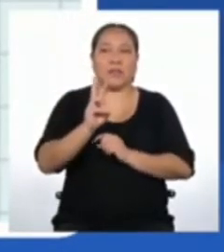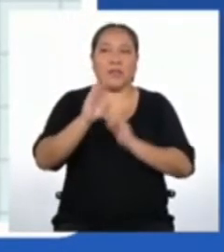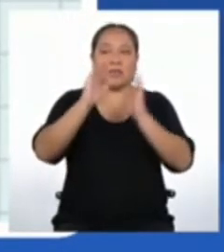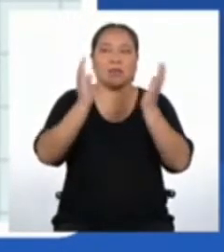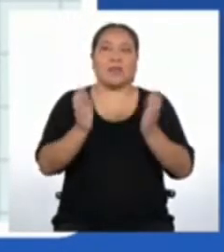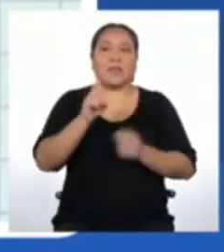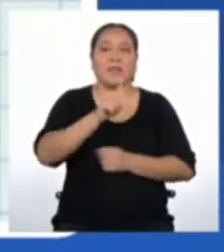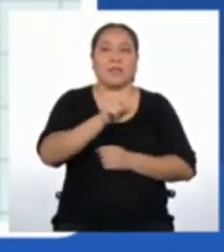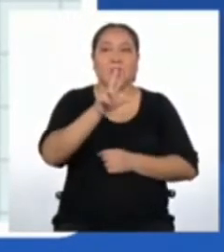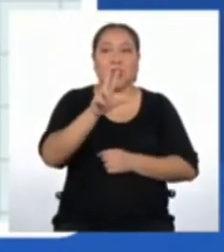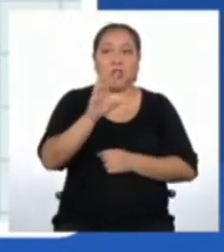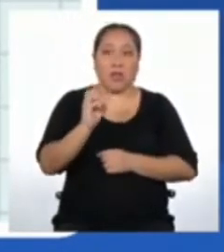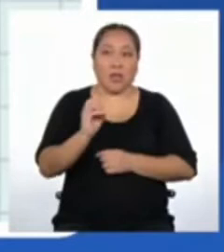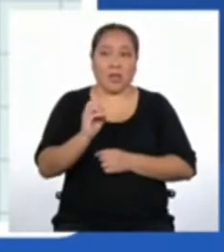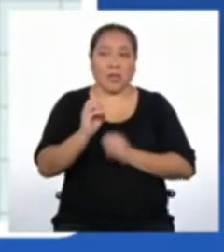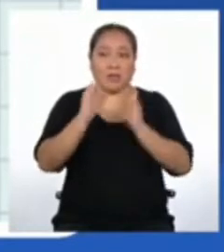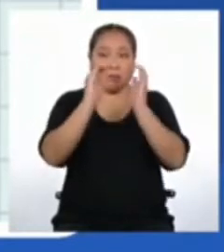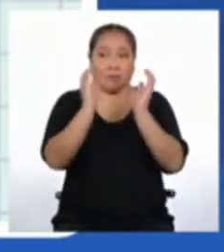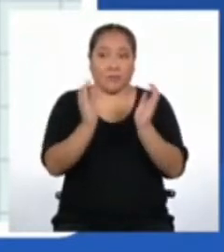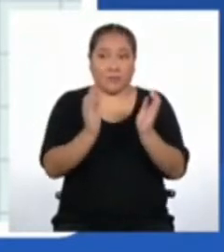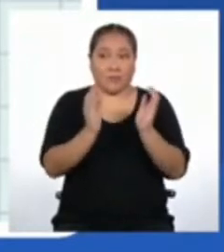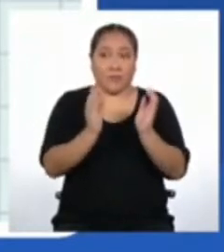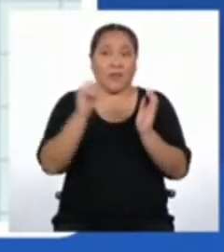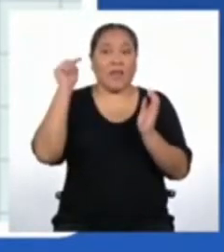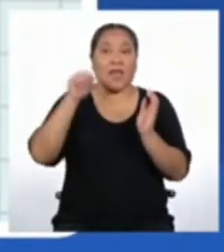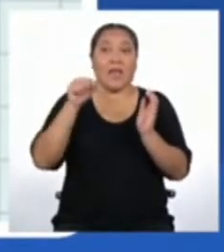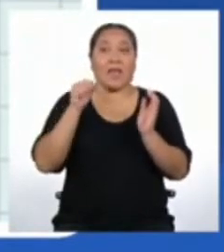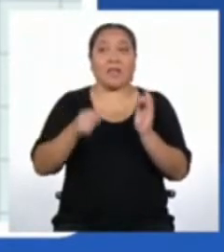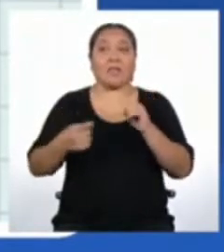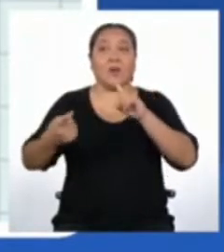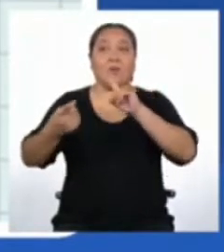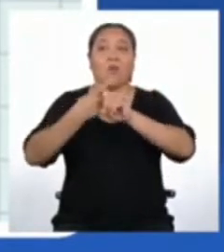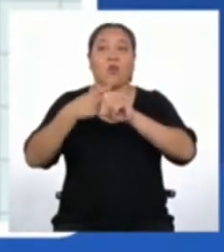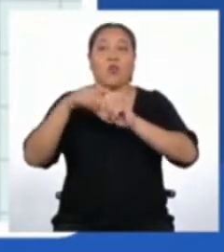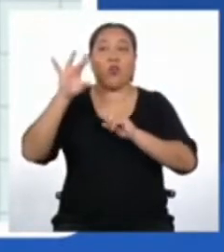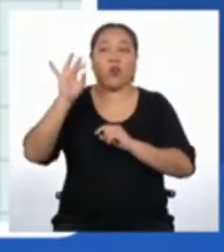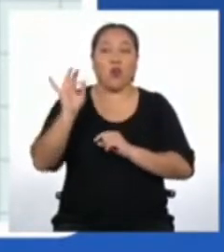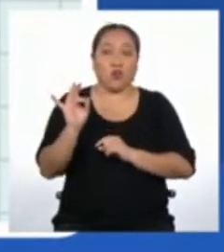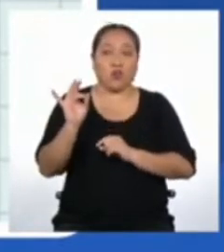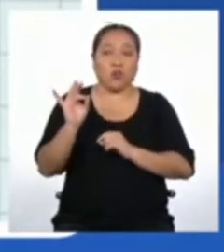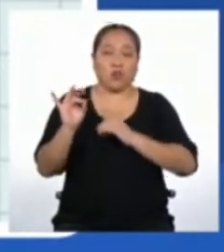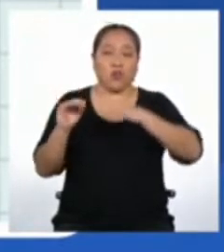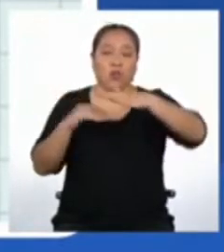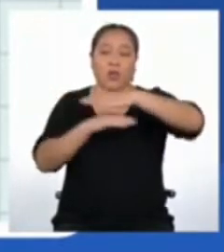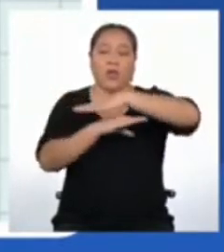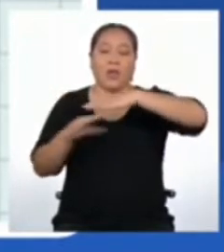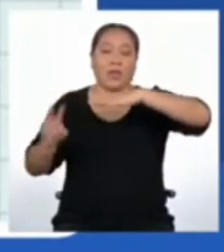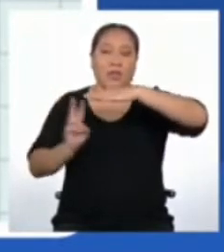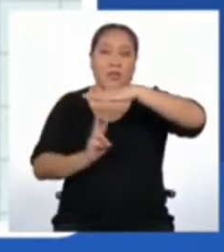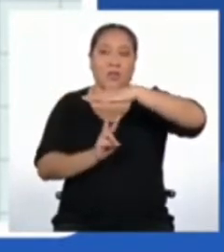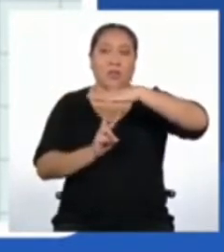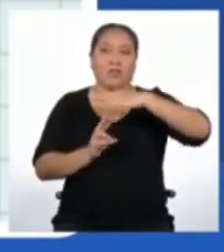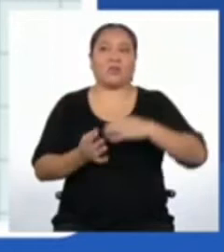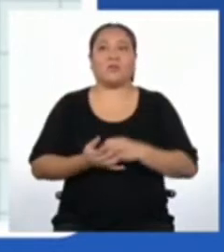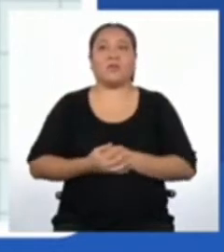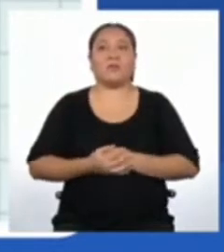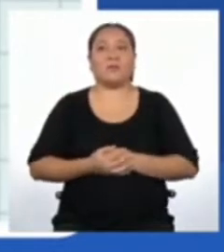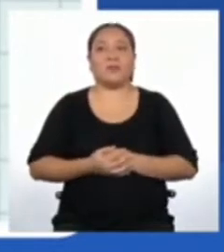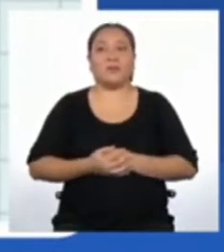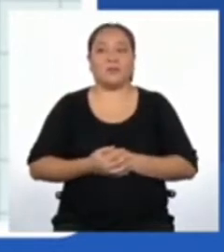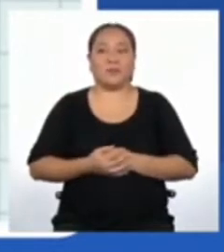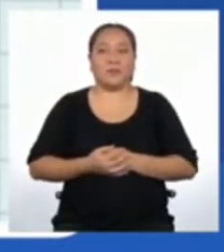da 130. Muy bien, ahora, ¿qué obtendremos si dividimos entre 2 el número que queda fuera del